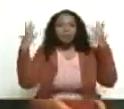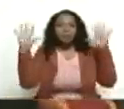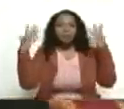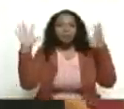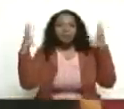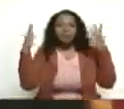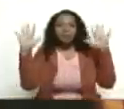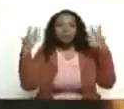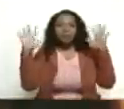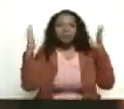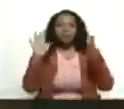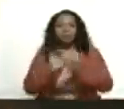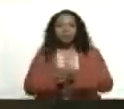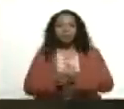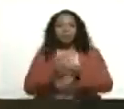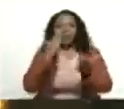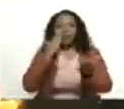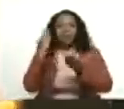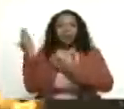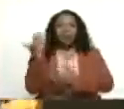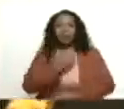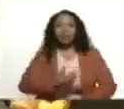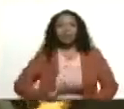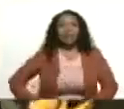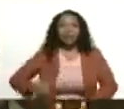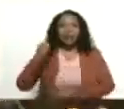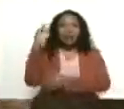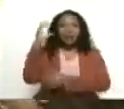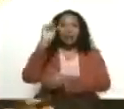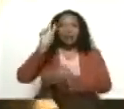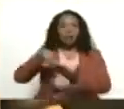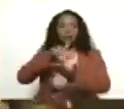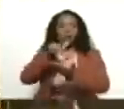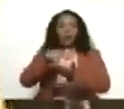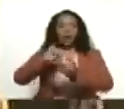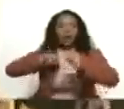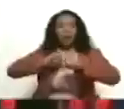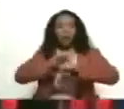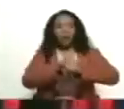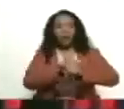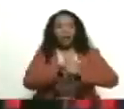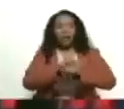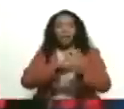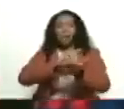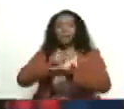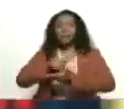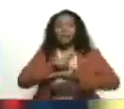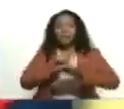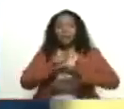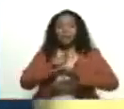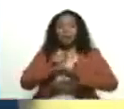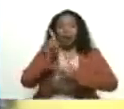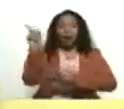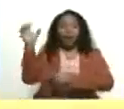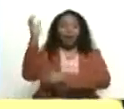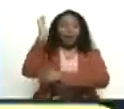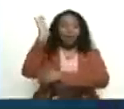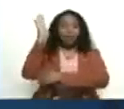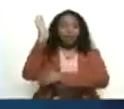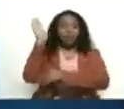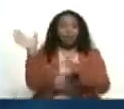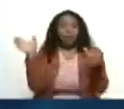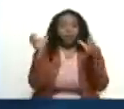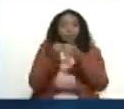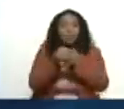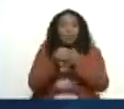Acabamos de escuchar al presidente de la Asamblea Nacional, Jorge Rodríguez, en su intervención en el foro Lawfare